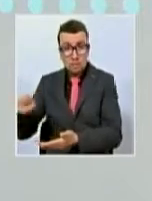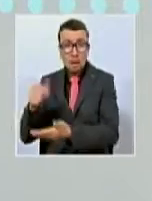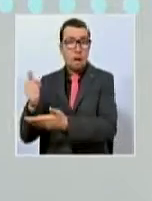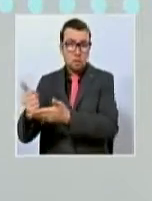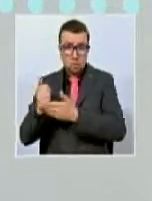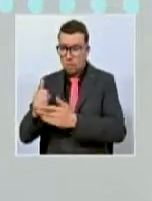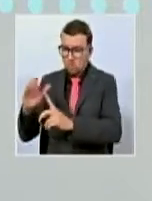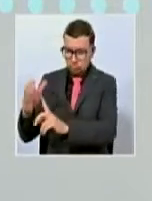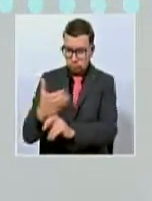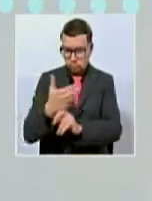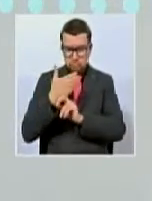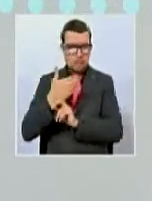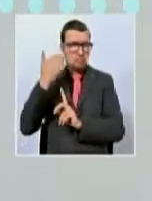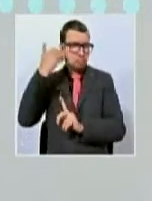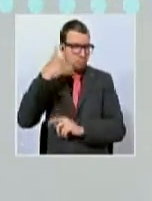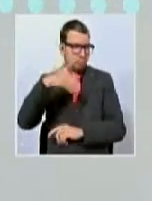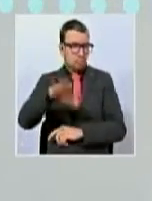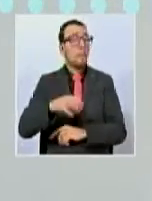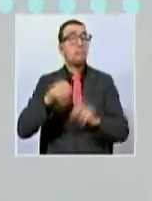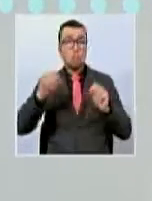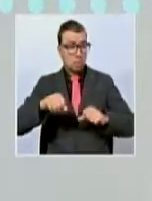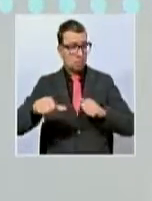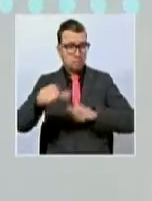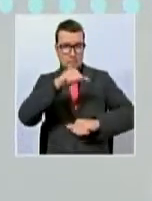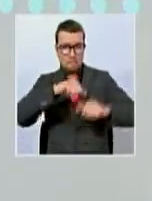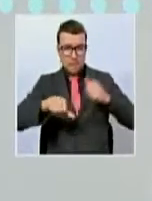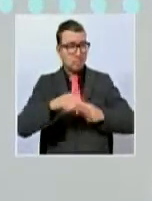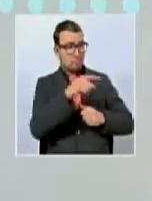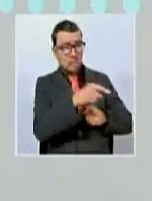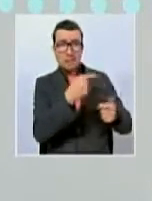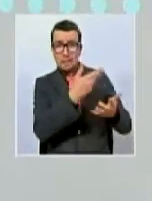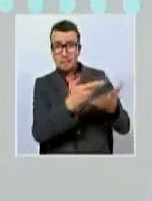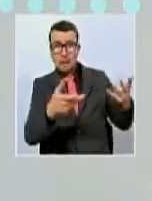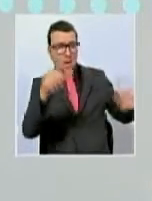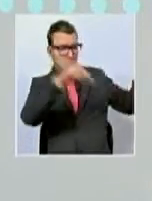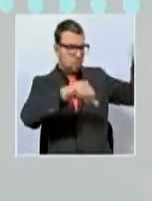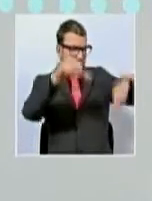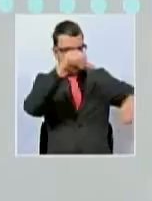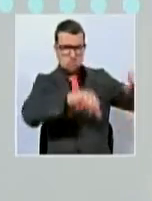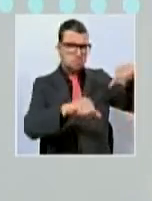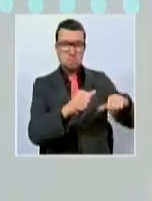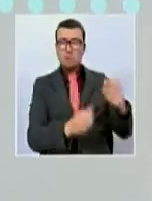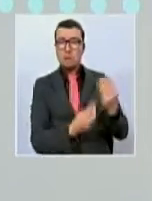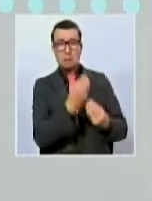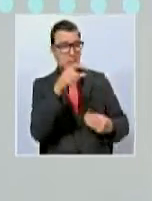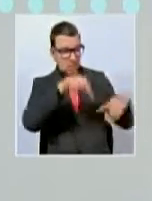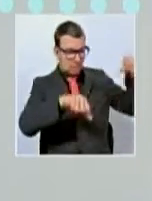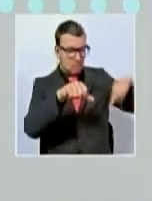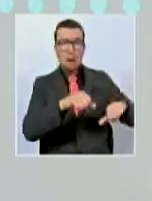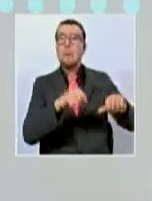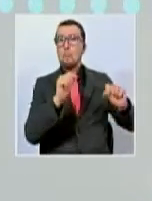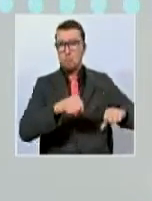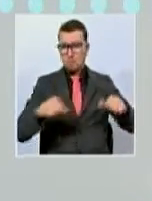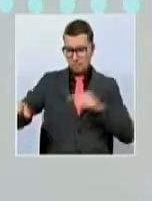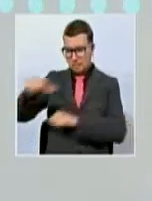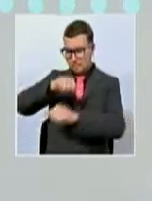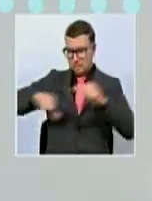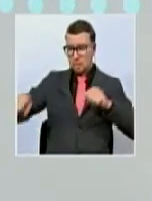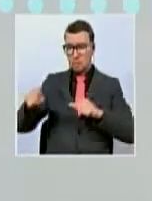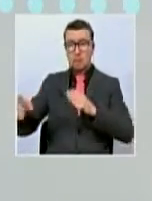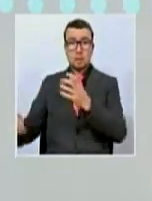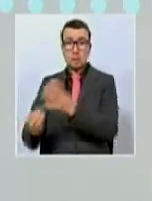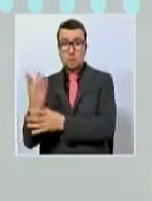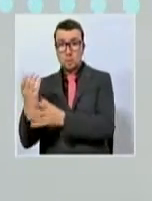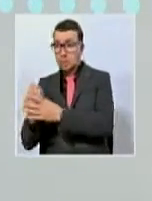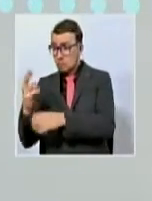se ha comprobado que pueden ser el reemplazo de toda esta gama de sustancias químicas que estamos utilizando hoy en día, y